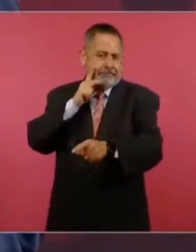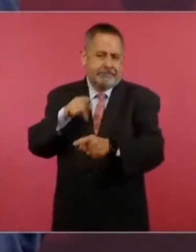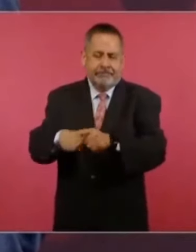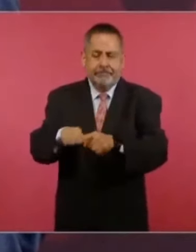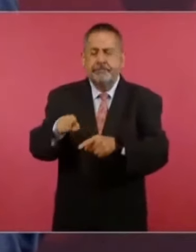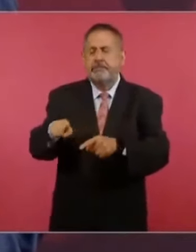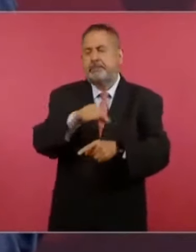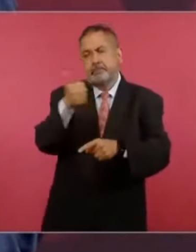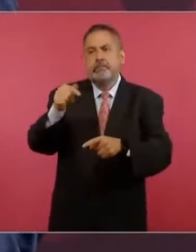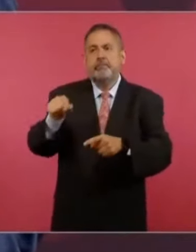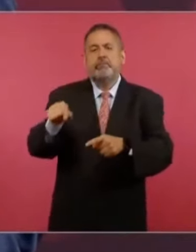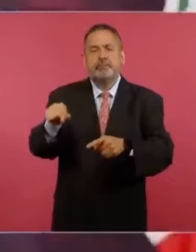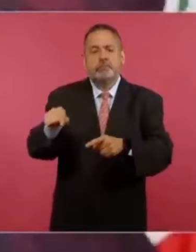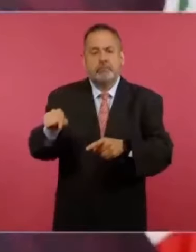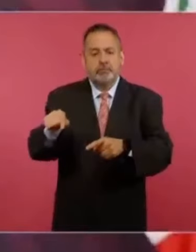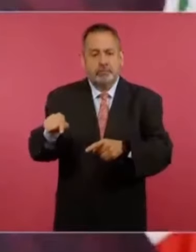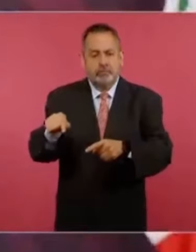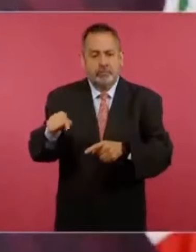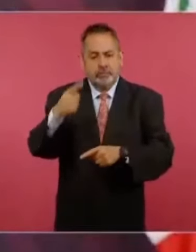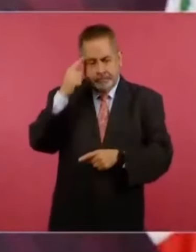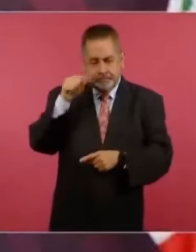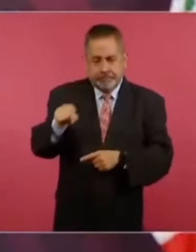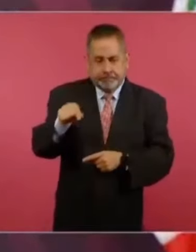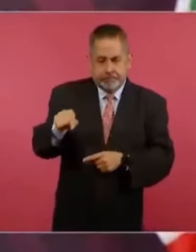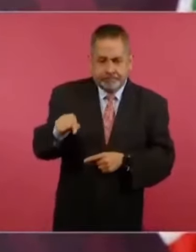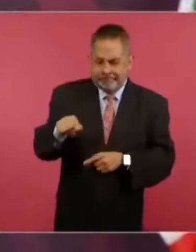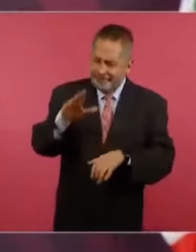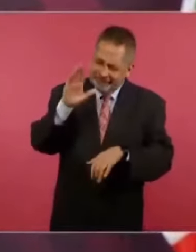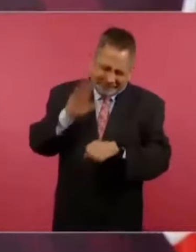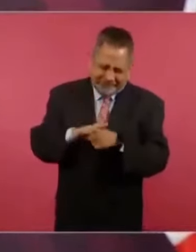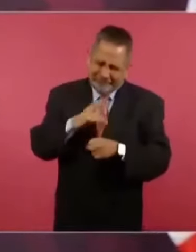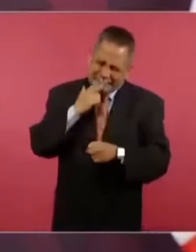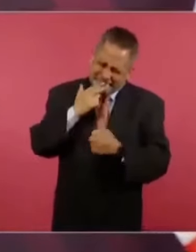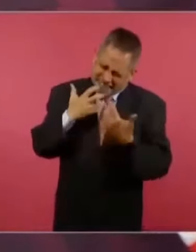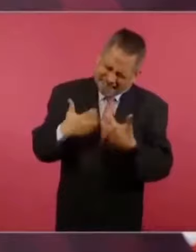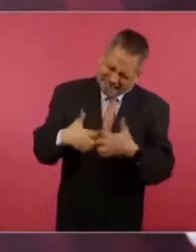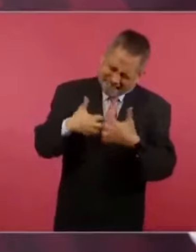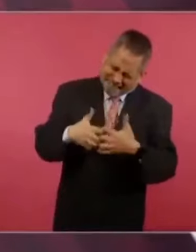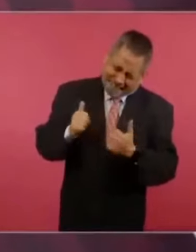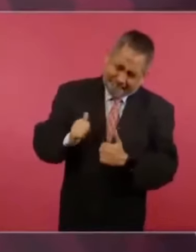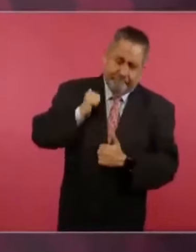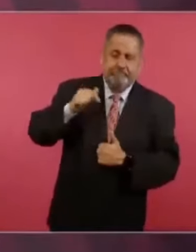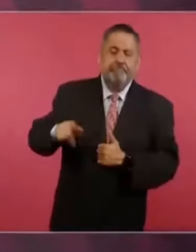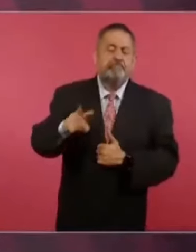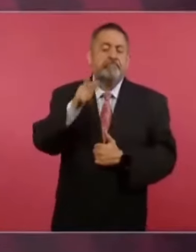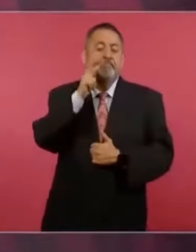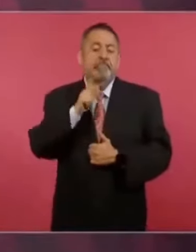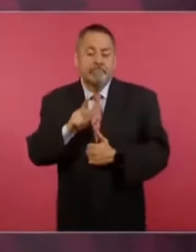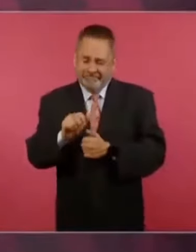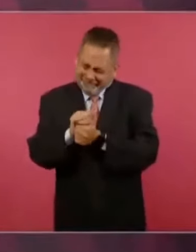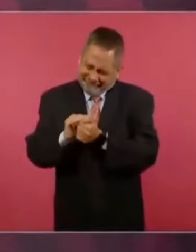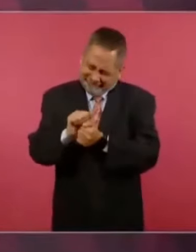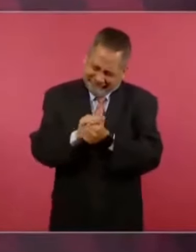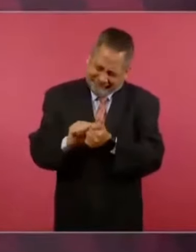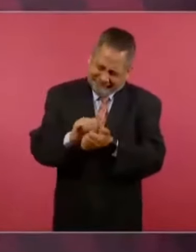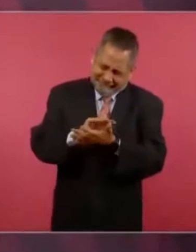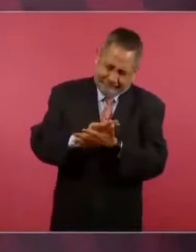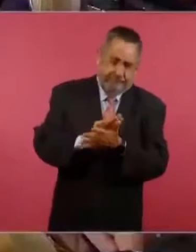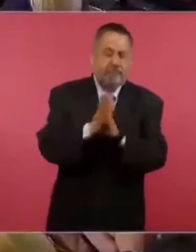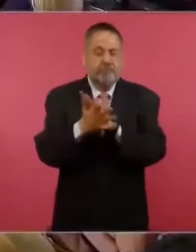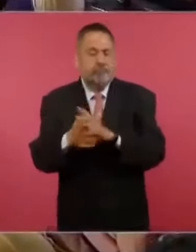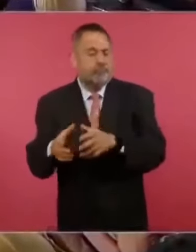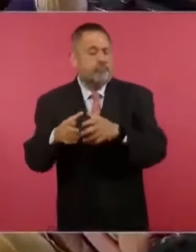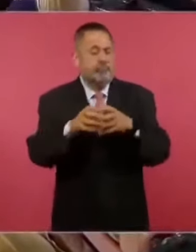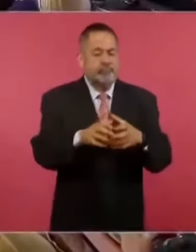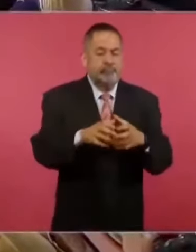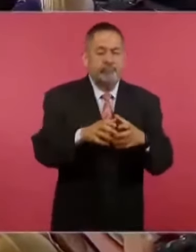es sacarle más jugo al petróleo, convertir el combustóleo